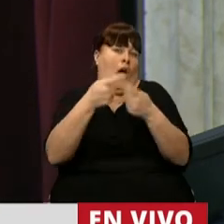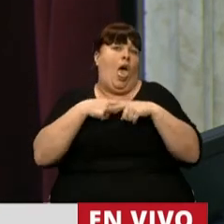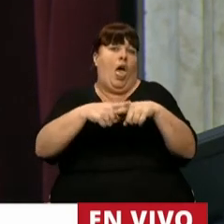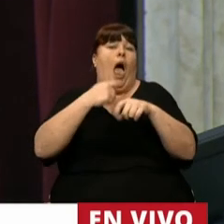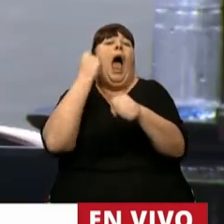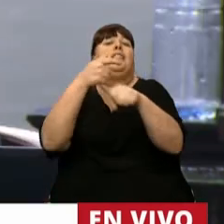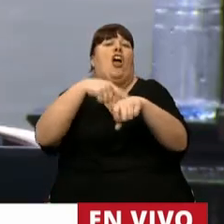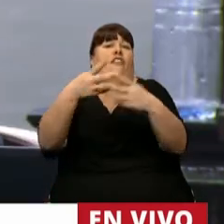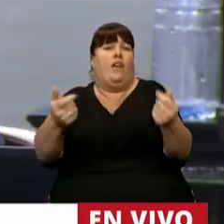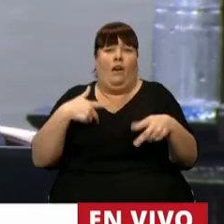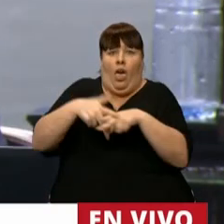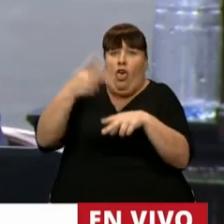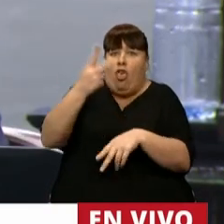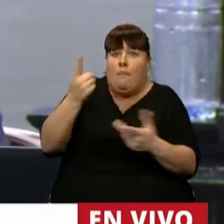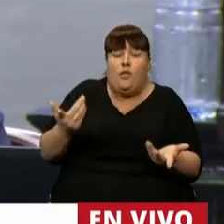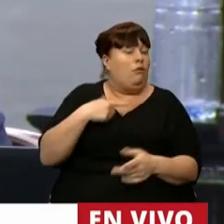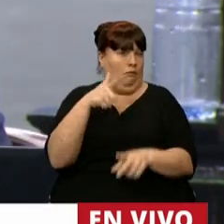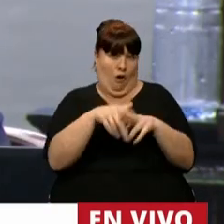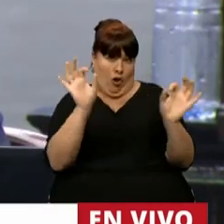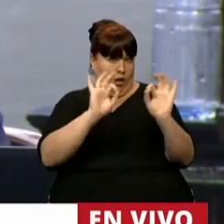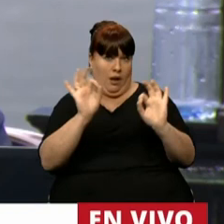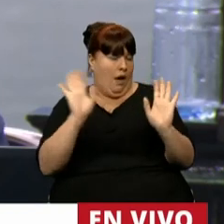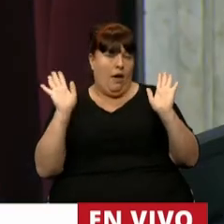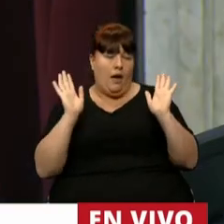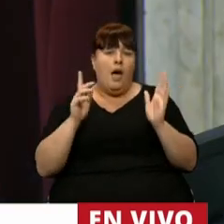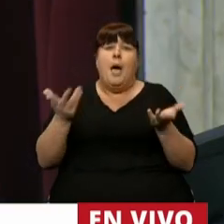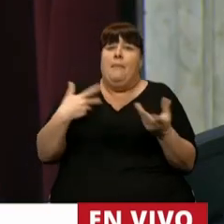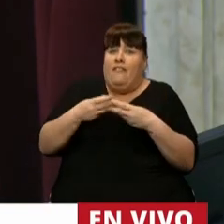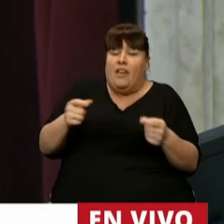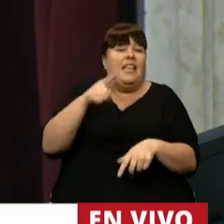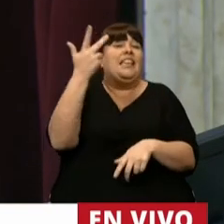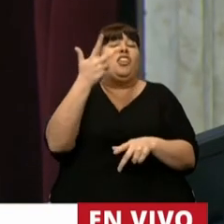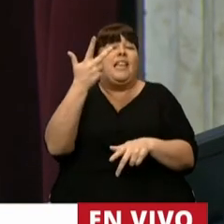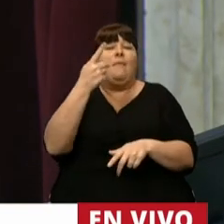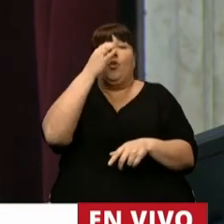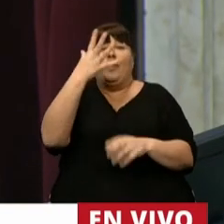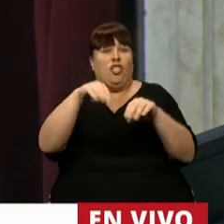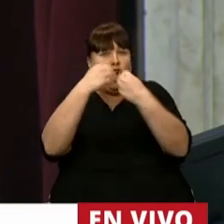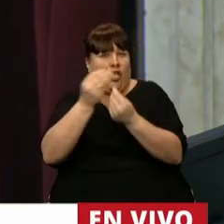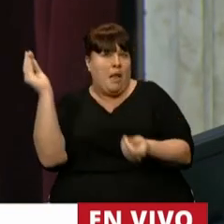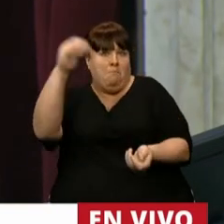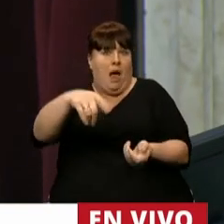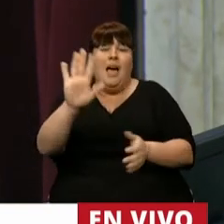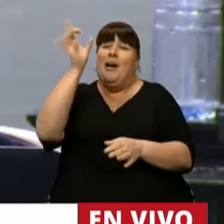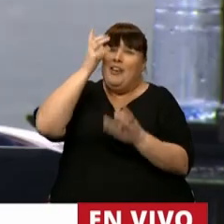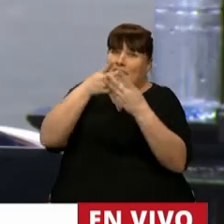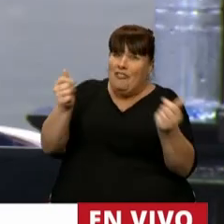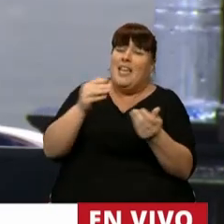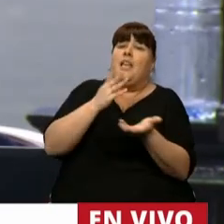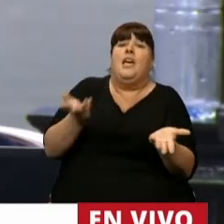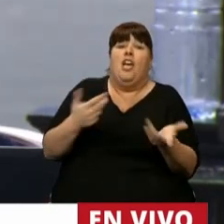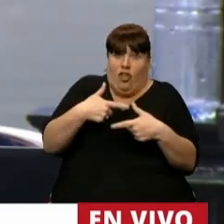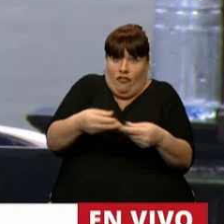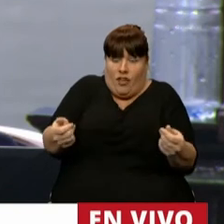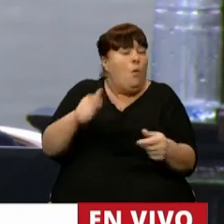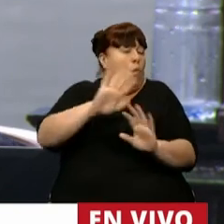hasta que ahora termina. Pero me cortó 2 minutos, señora presidenta. No, le corté 2 minutos, diputado. Déjeme Lleva terminar. 3 minutos 25 de exceso. Déjeme terminar, señora presidenta. Estoy